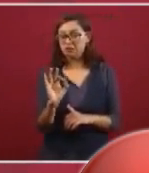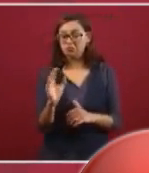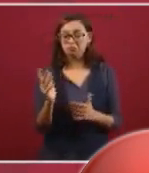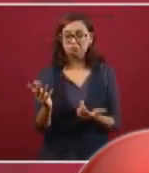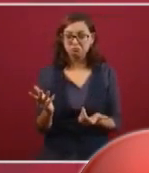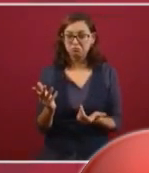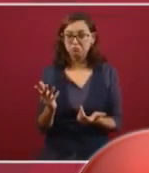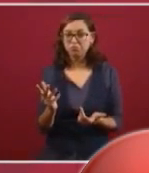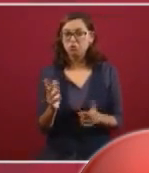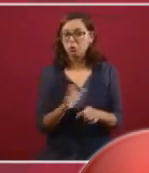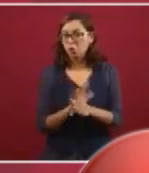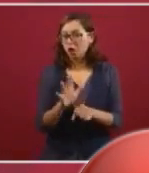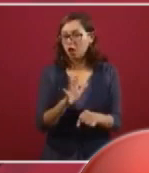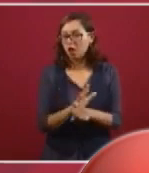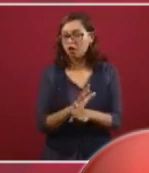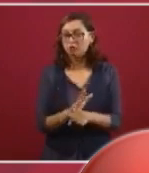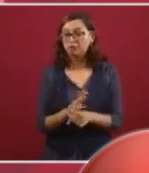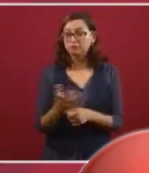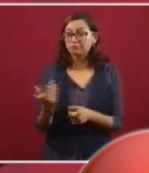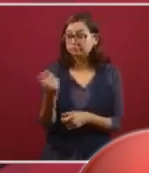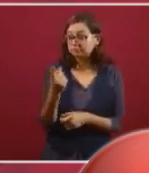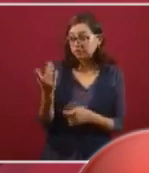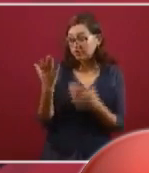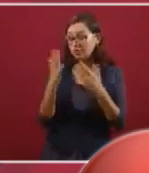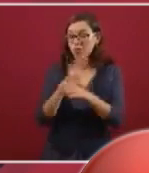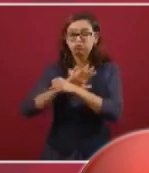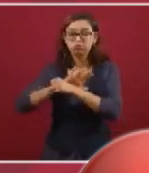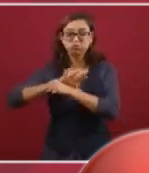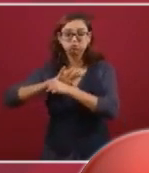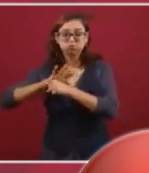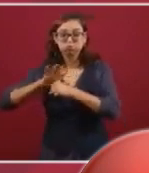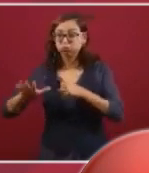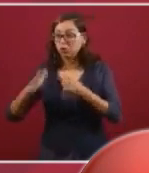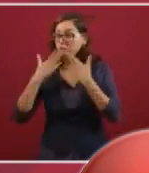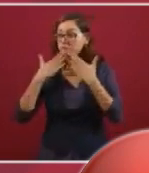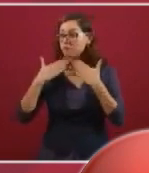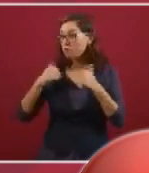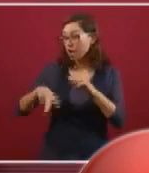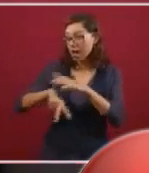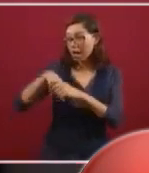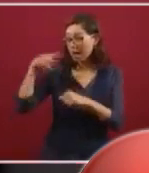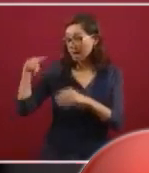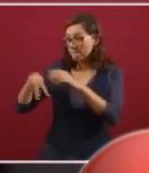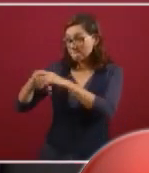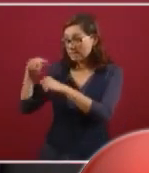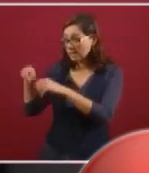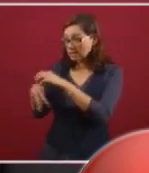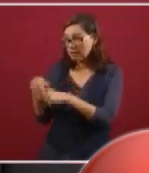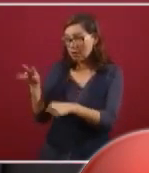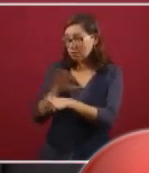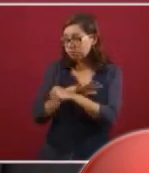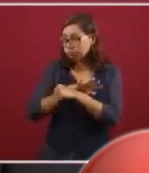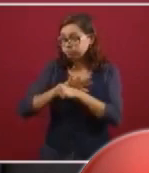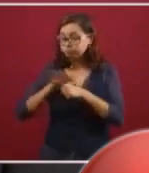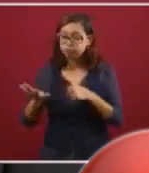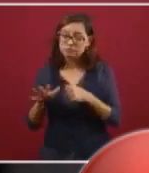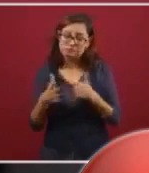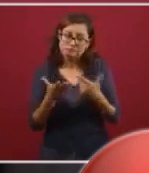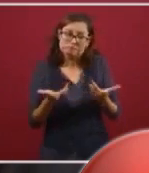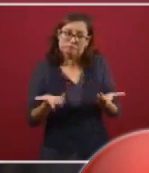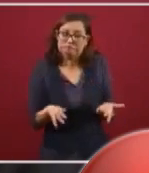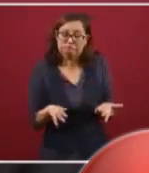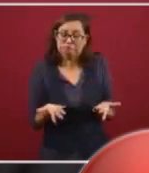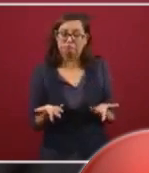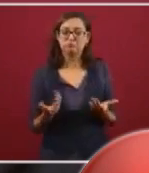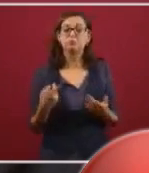vacantes, pero que todas las vacantes, que sí las hay, siempre las